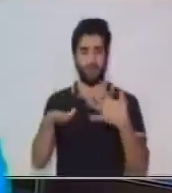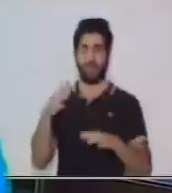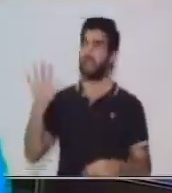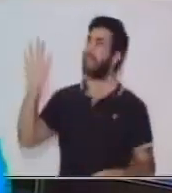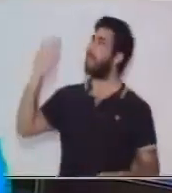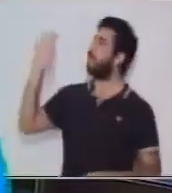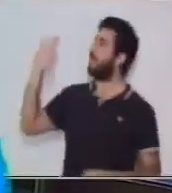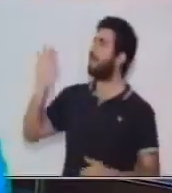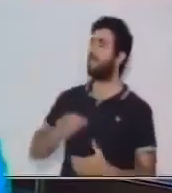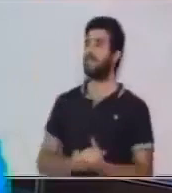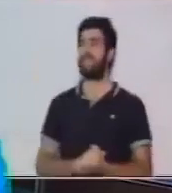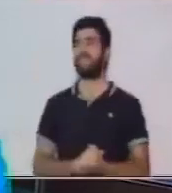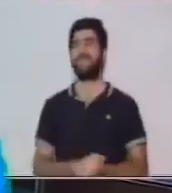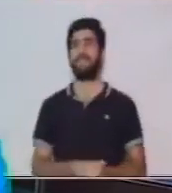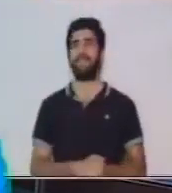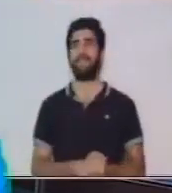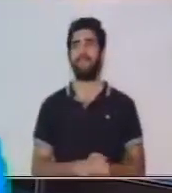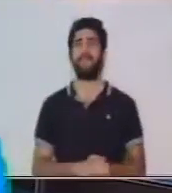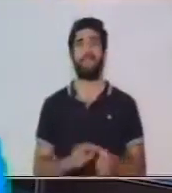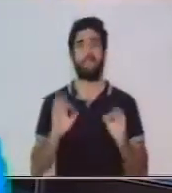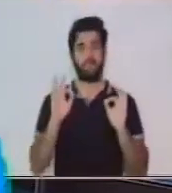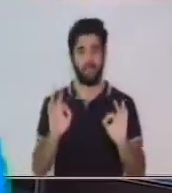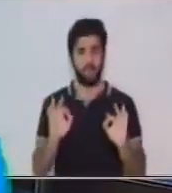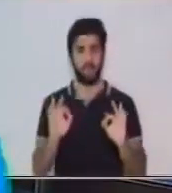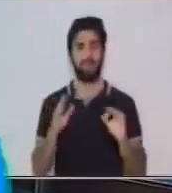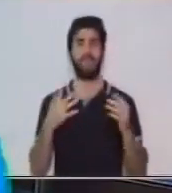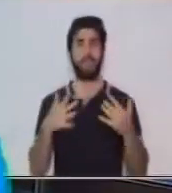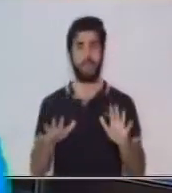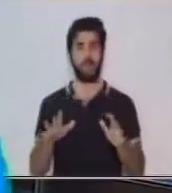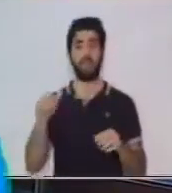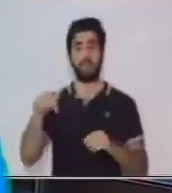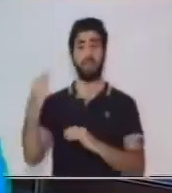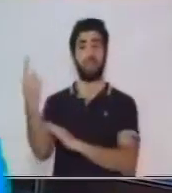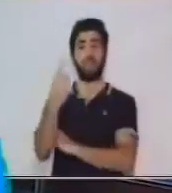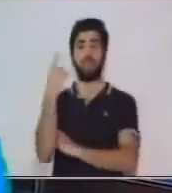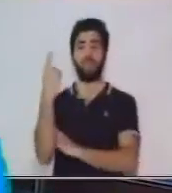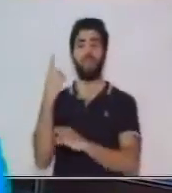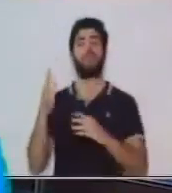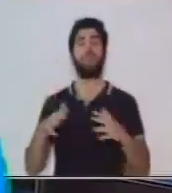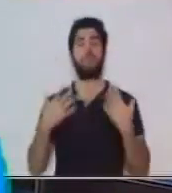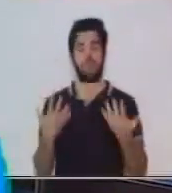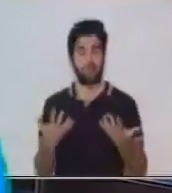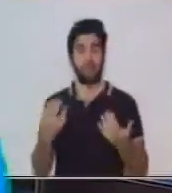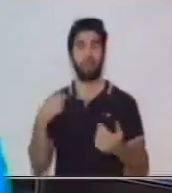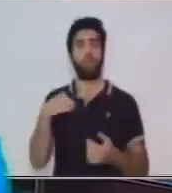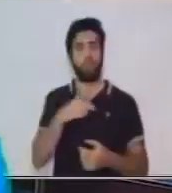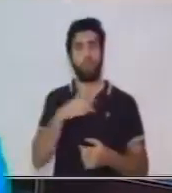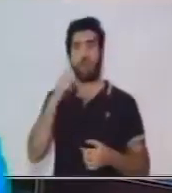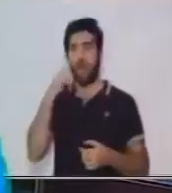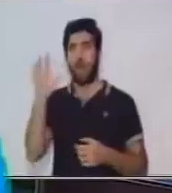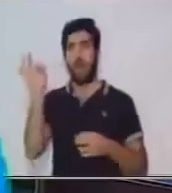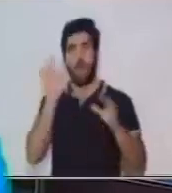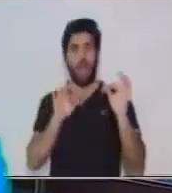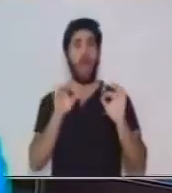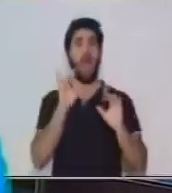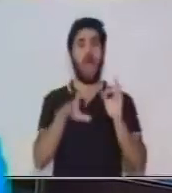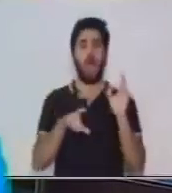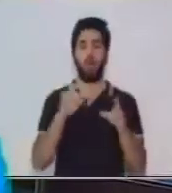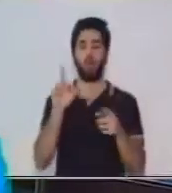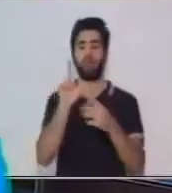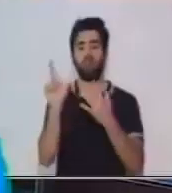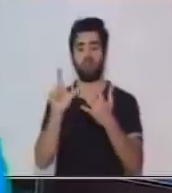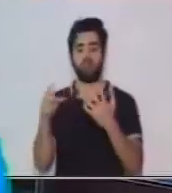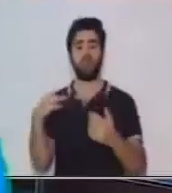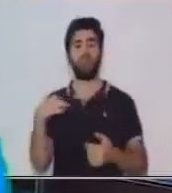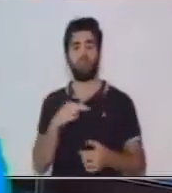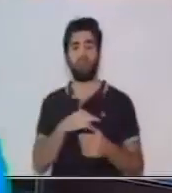Hola, Pablo. Luego de esto, es importante que retomemos algunos aspectos que ya teníamos de